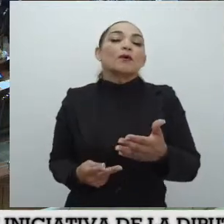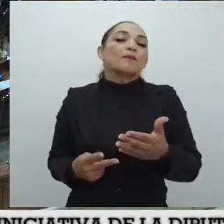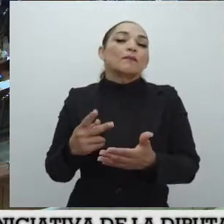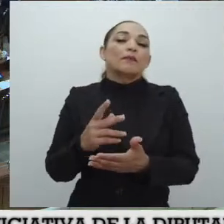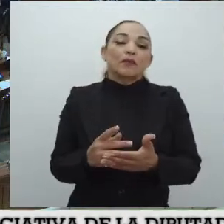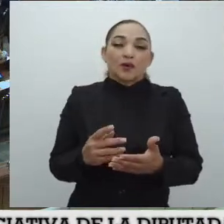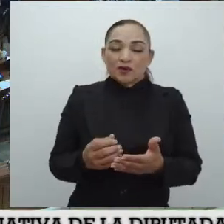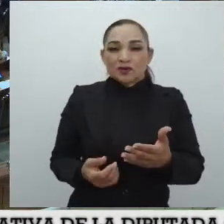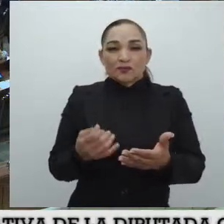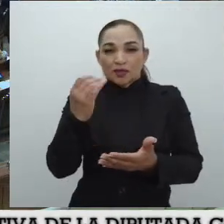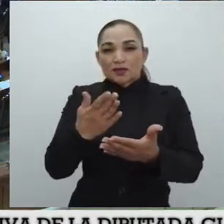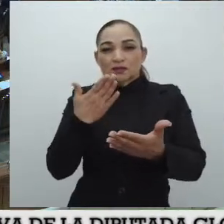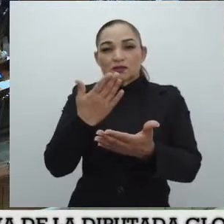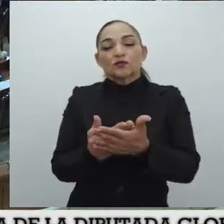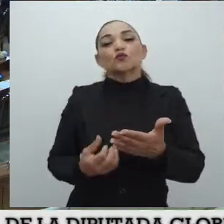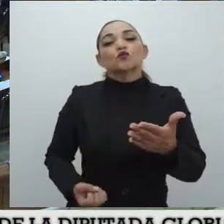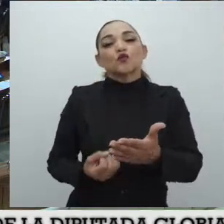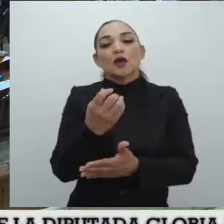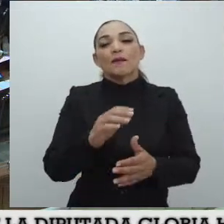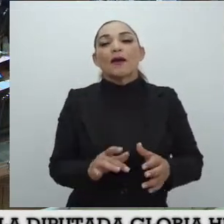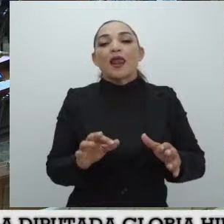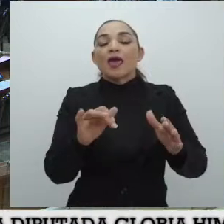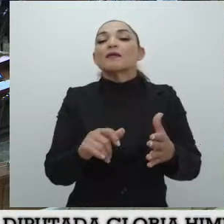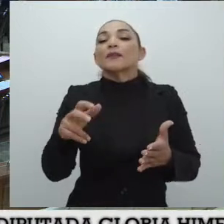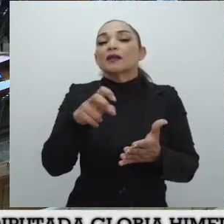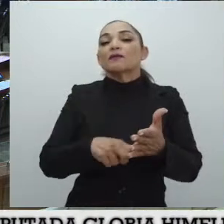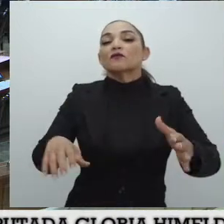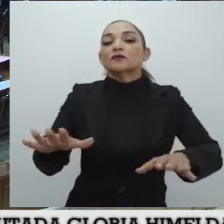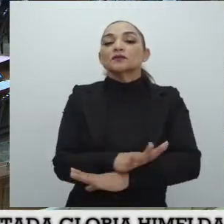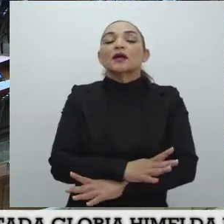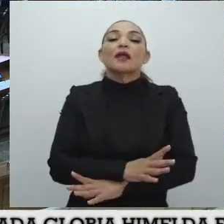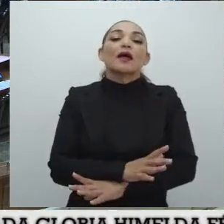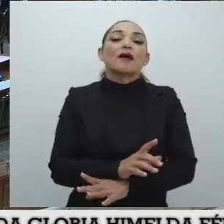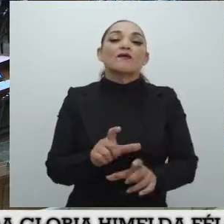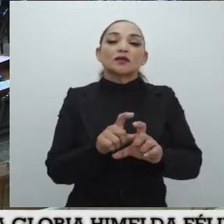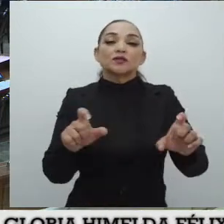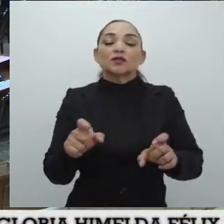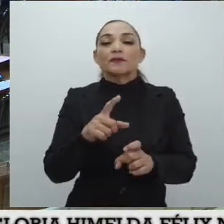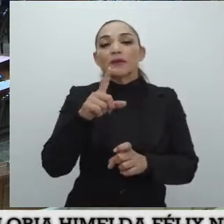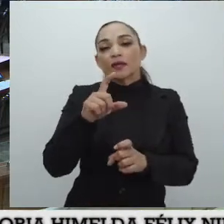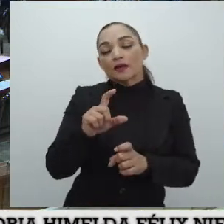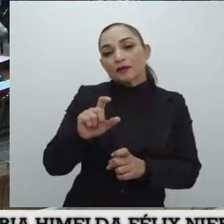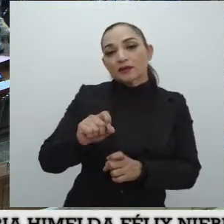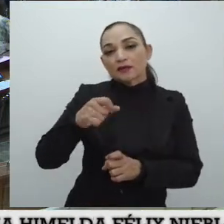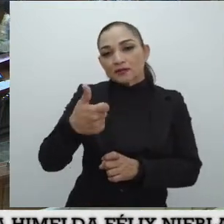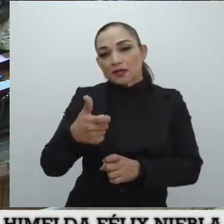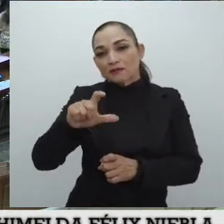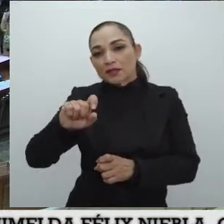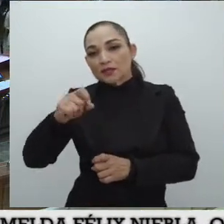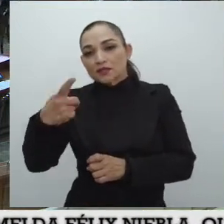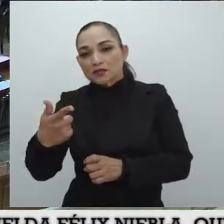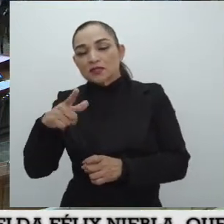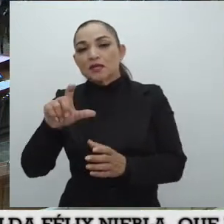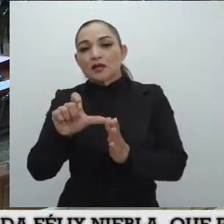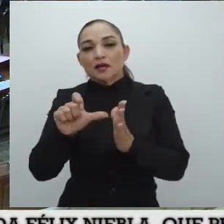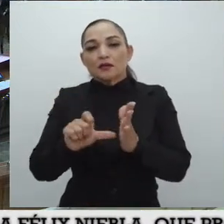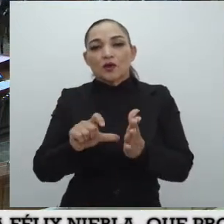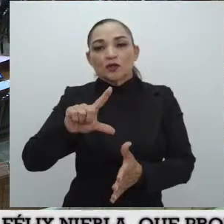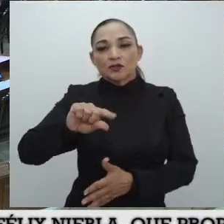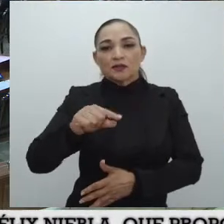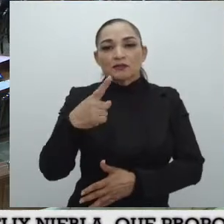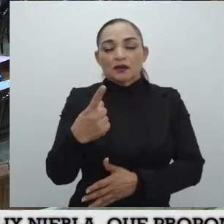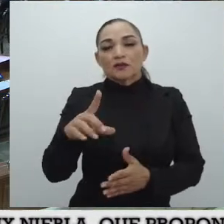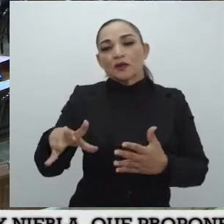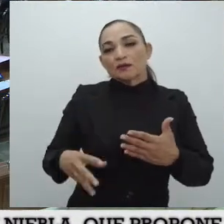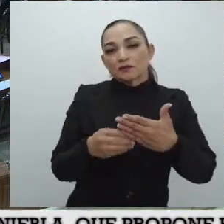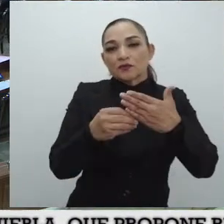se propone reformar las fracciones 26 y 27 del artículo 67, la fracción séptima del artículo 71 y adicionar